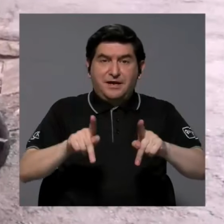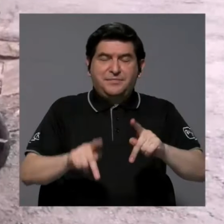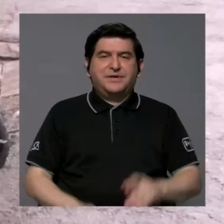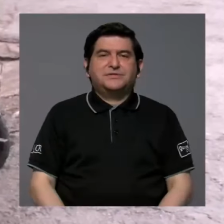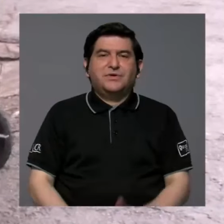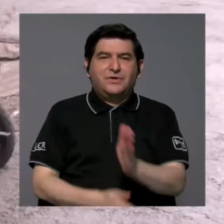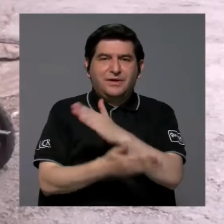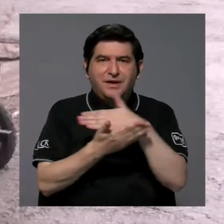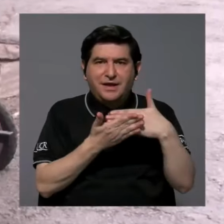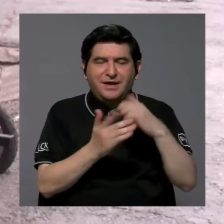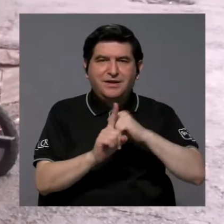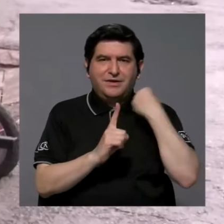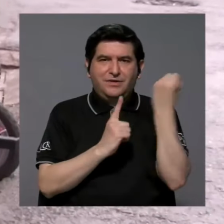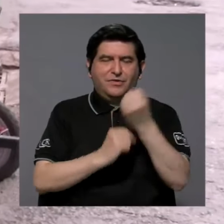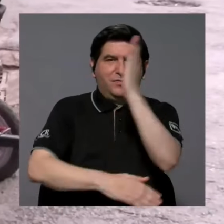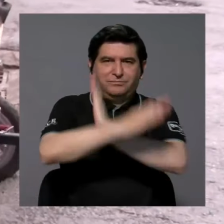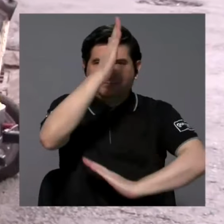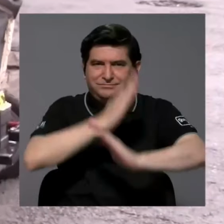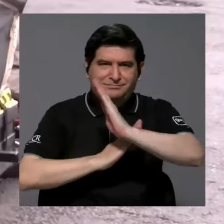alguna discapacidad.